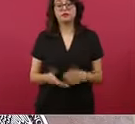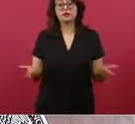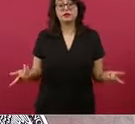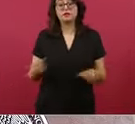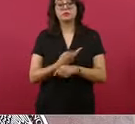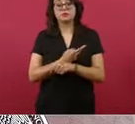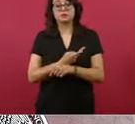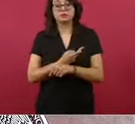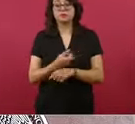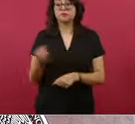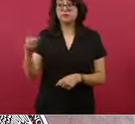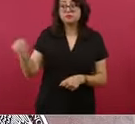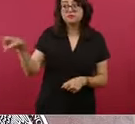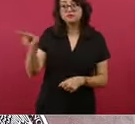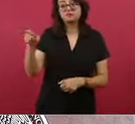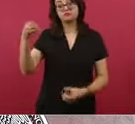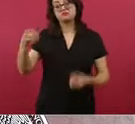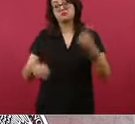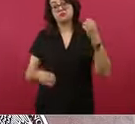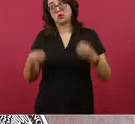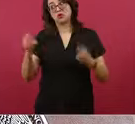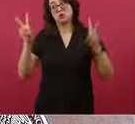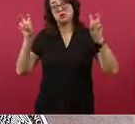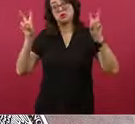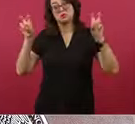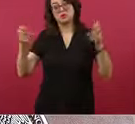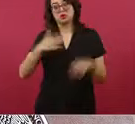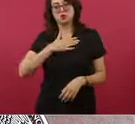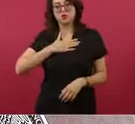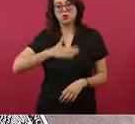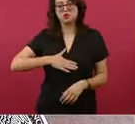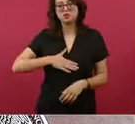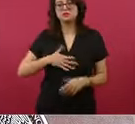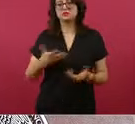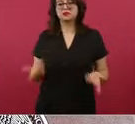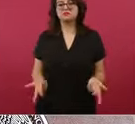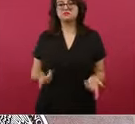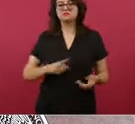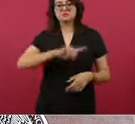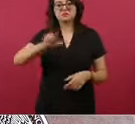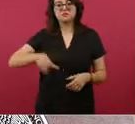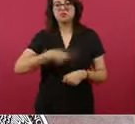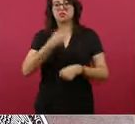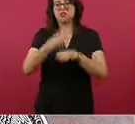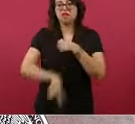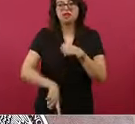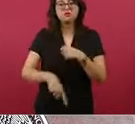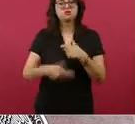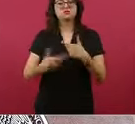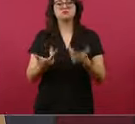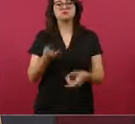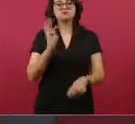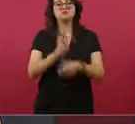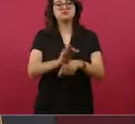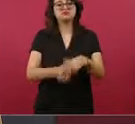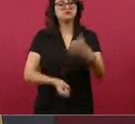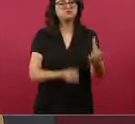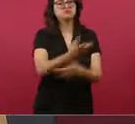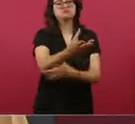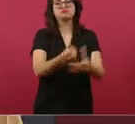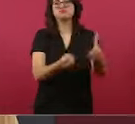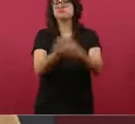llamados impartidores de justicia no se hacen responsables del daño que causan a la